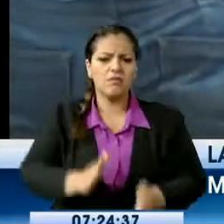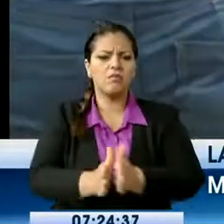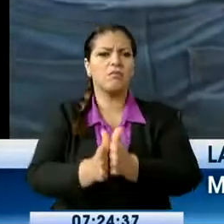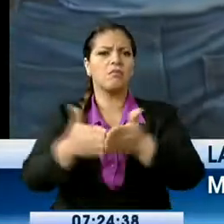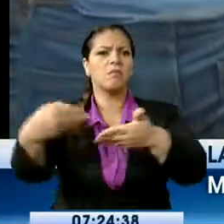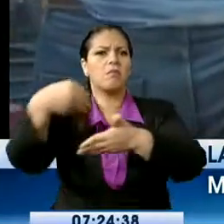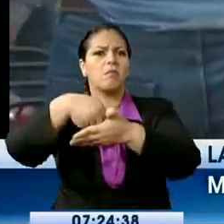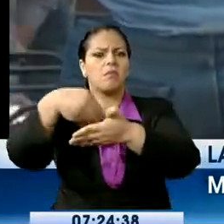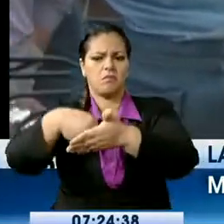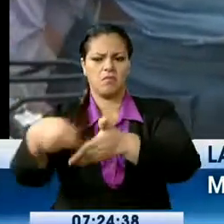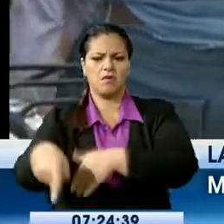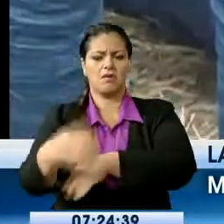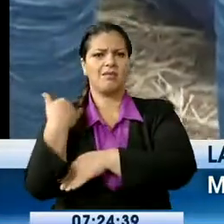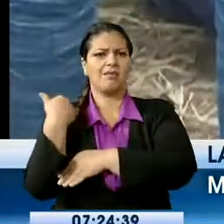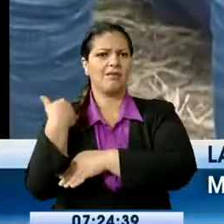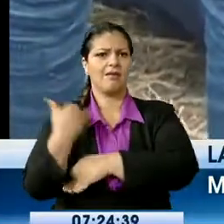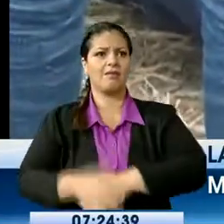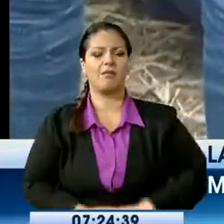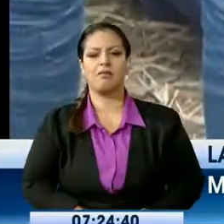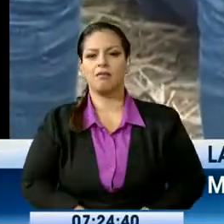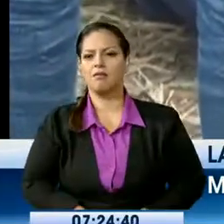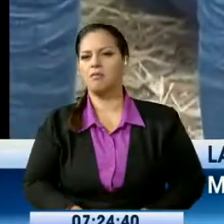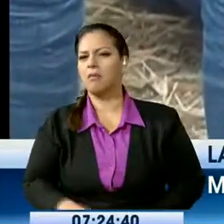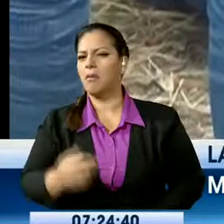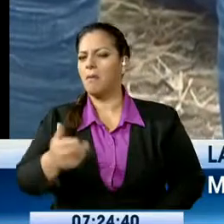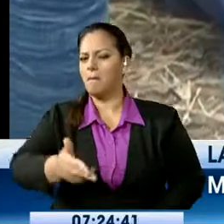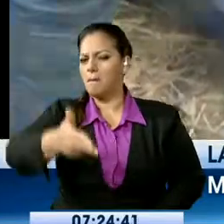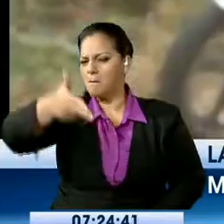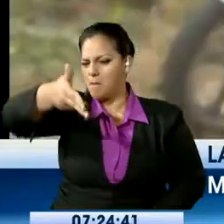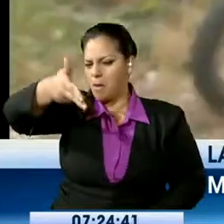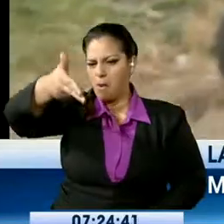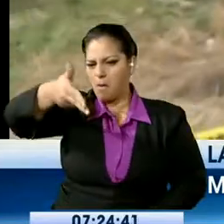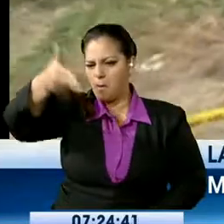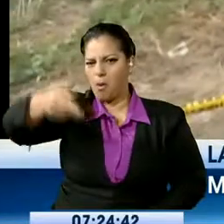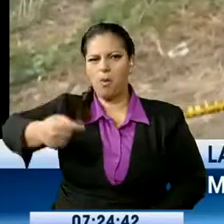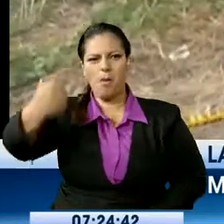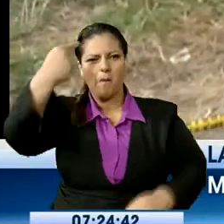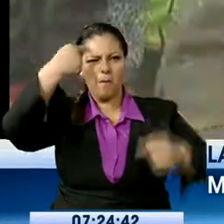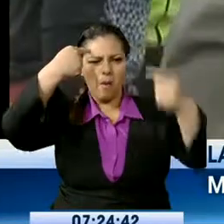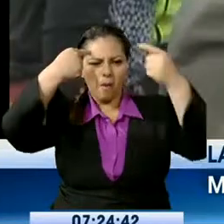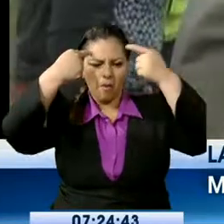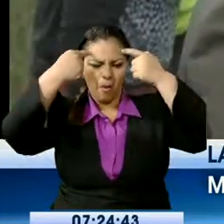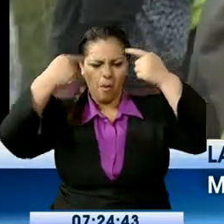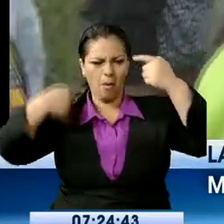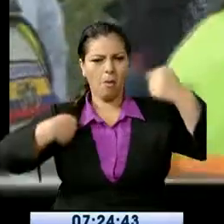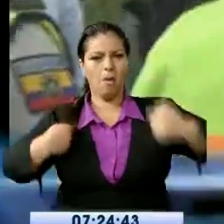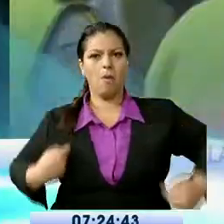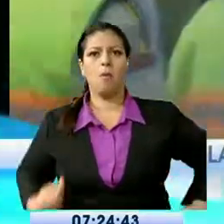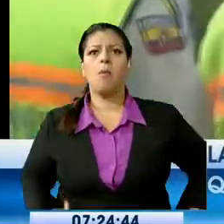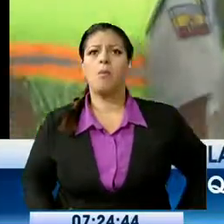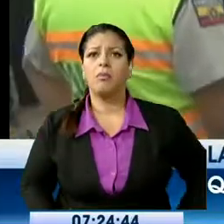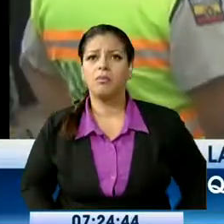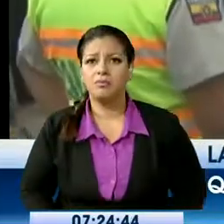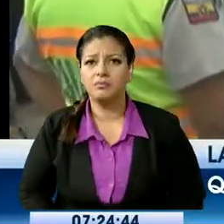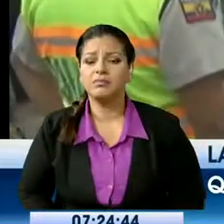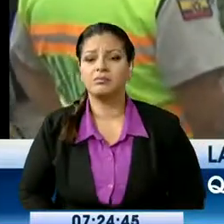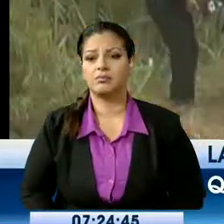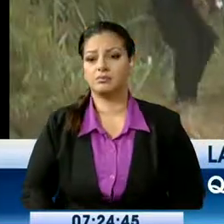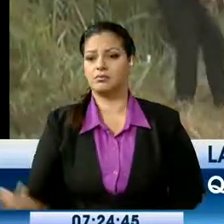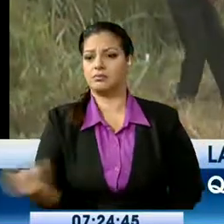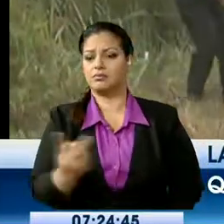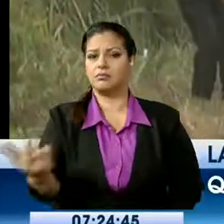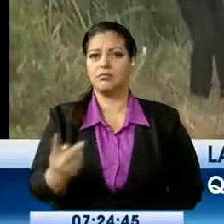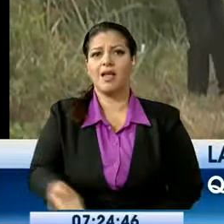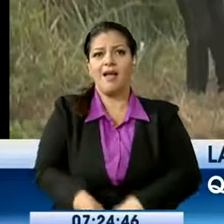la cabeza al conductor de la moto y cinco disparos al acompañante. Los guardias de seguridad viajaban desde Ventanas hasta el